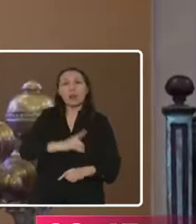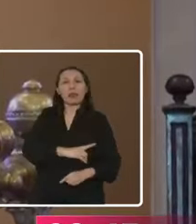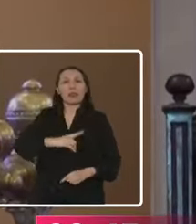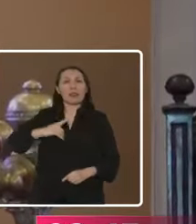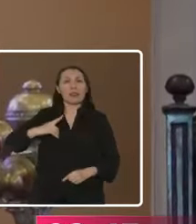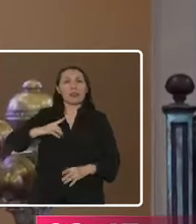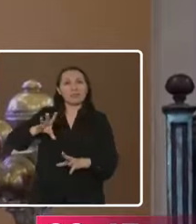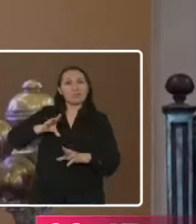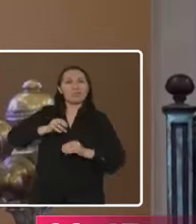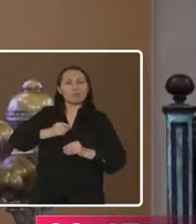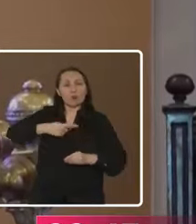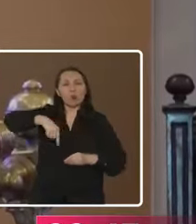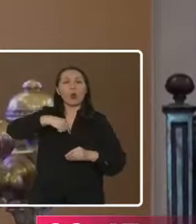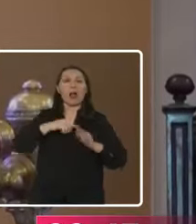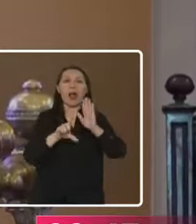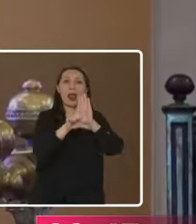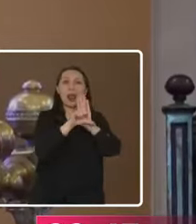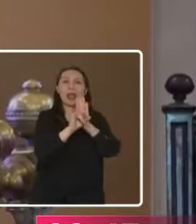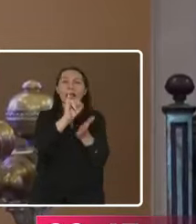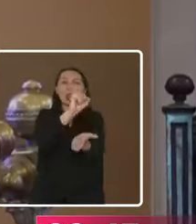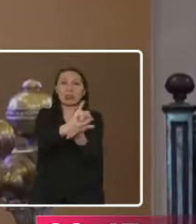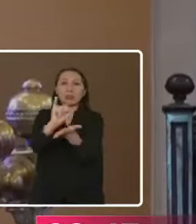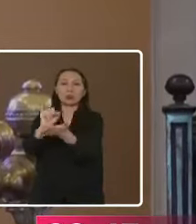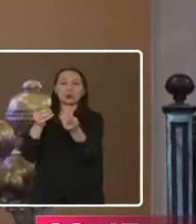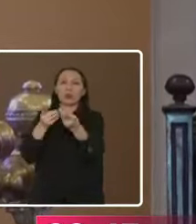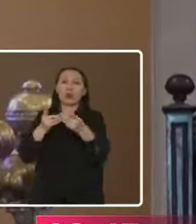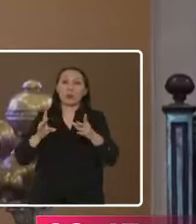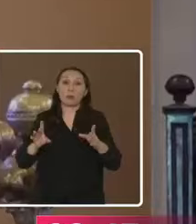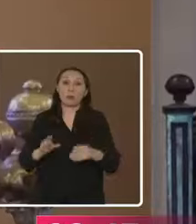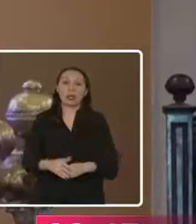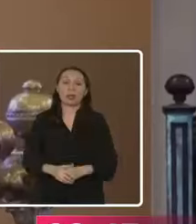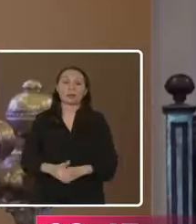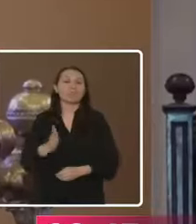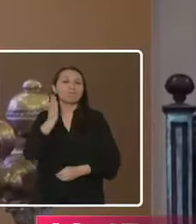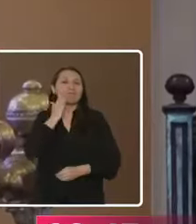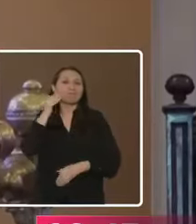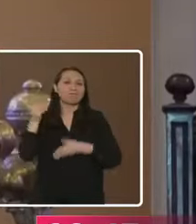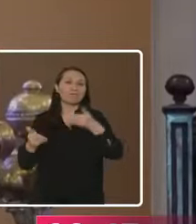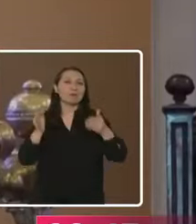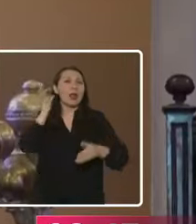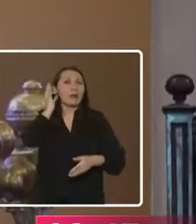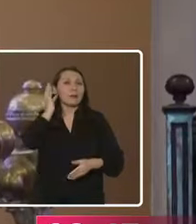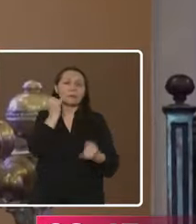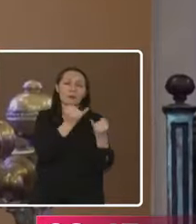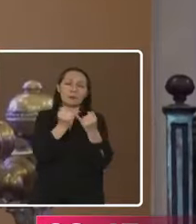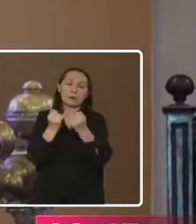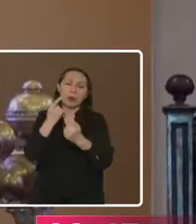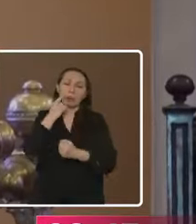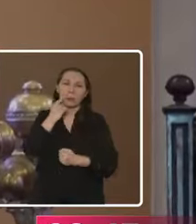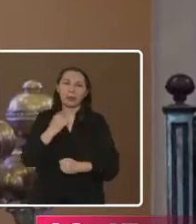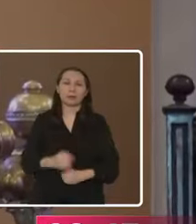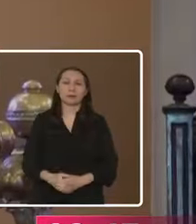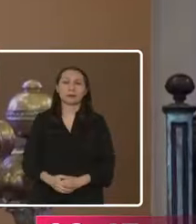dignidad encarnada en nuestras leyes e instituciones democráticas. Estimadas amigas y amigos,